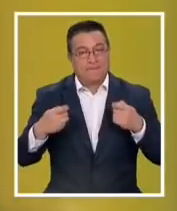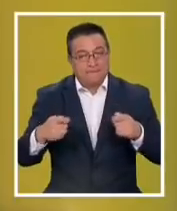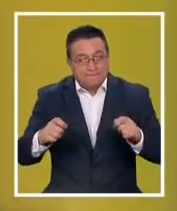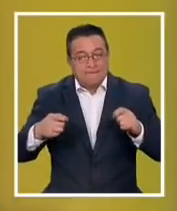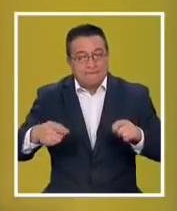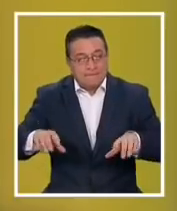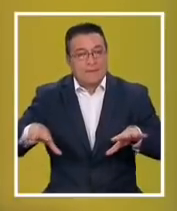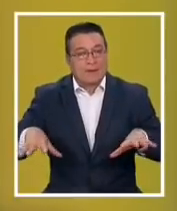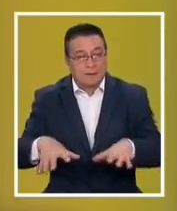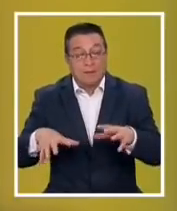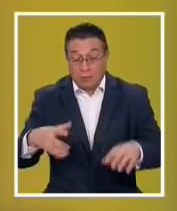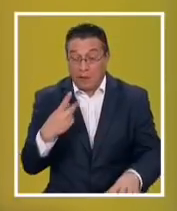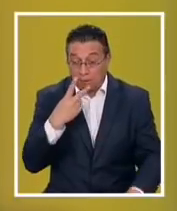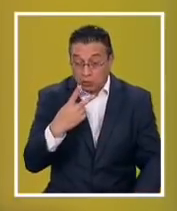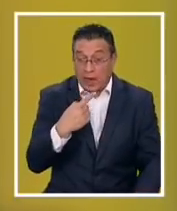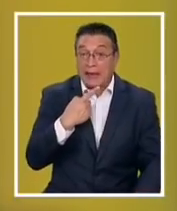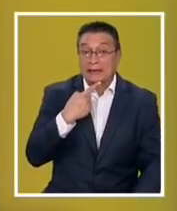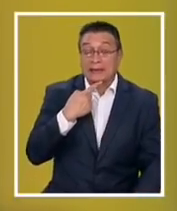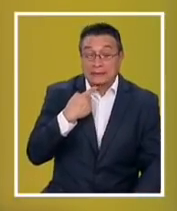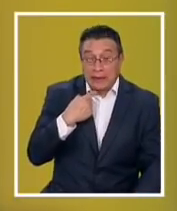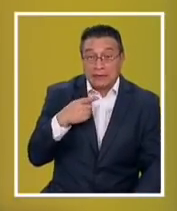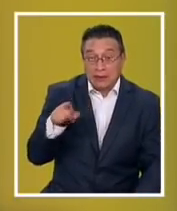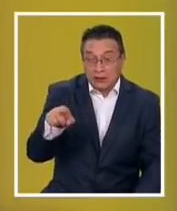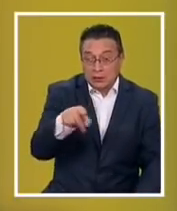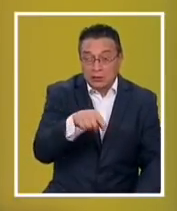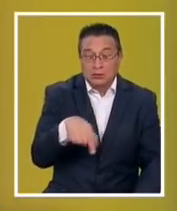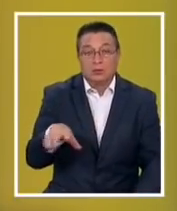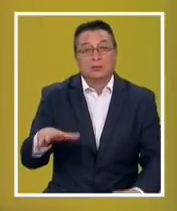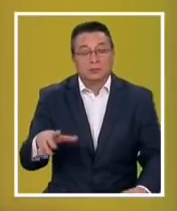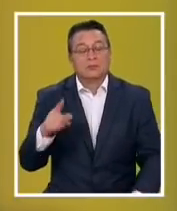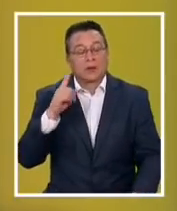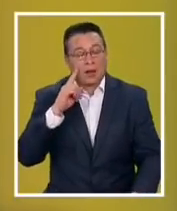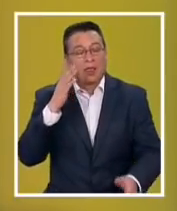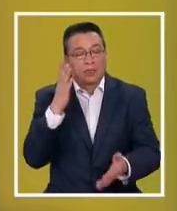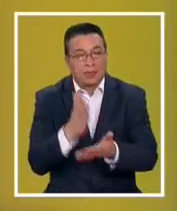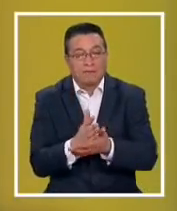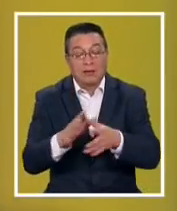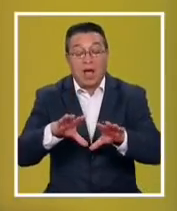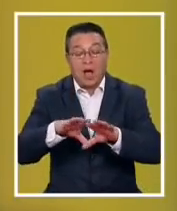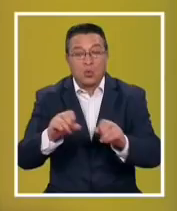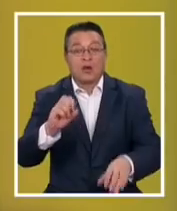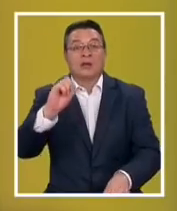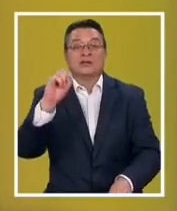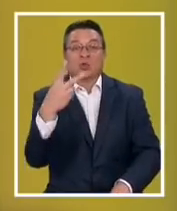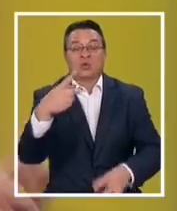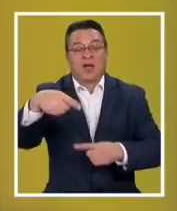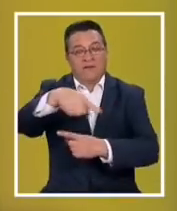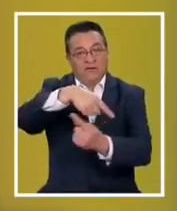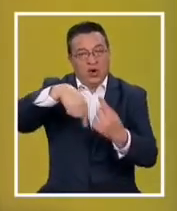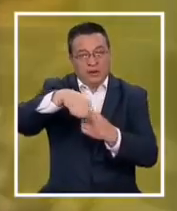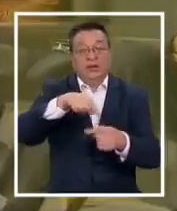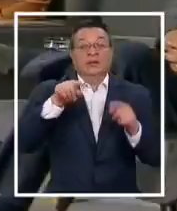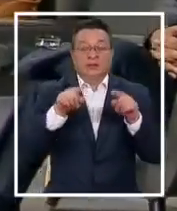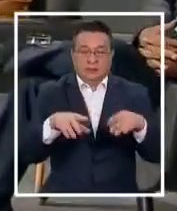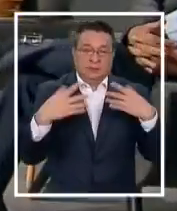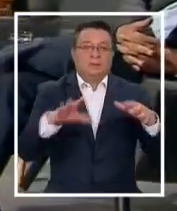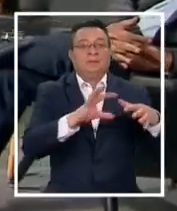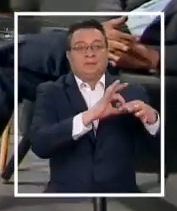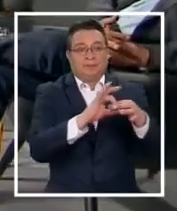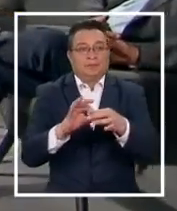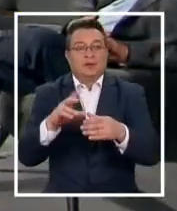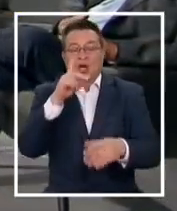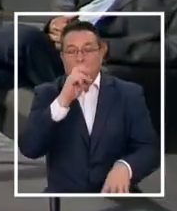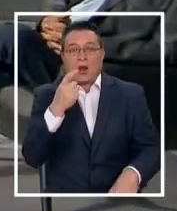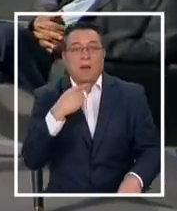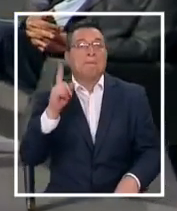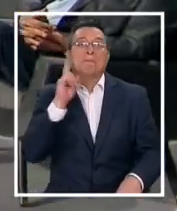yo creo que está interesante, que es al menos tener desde ya un acuerdo para la segunda vuelta. Y eso es lo que está pasando, porque si no es un baile de